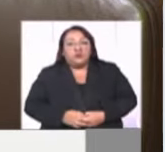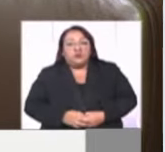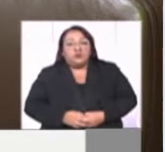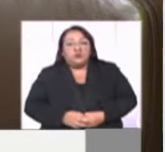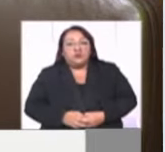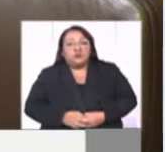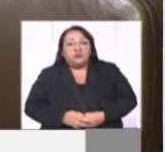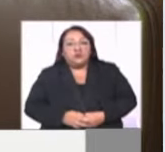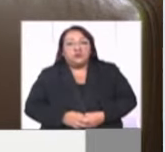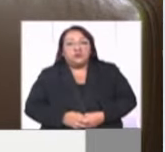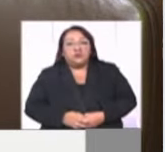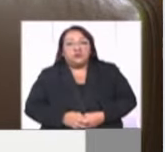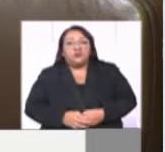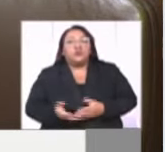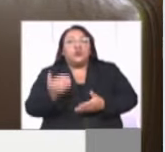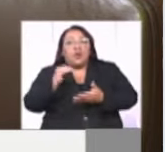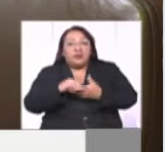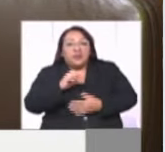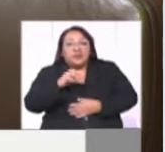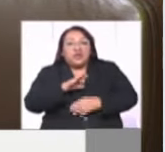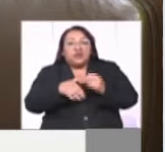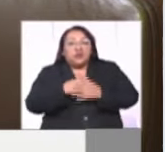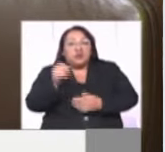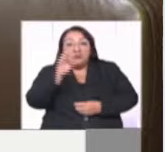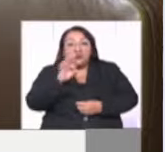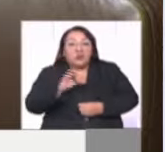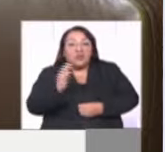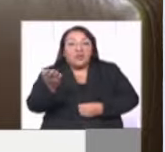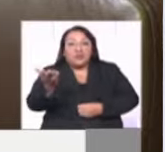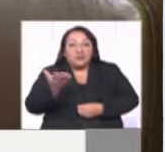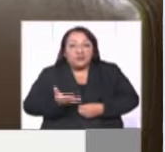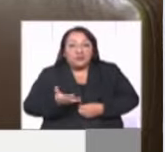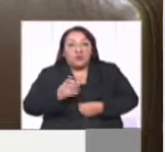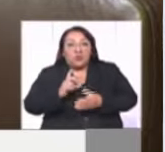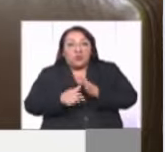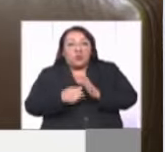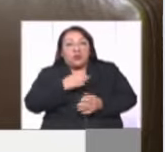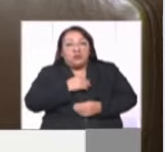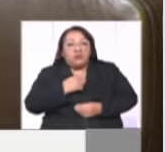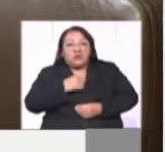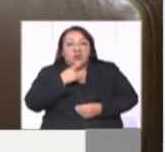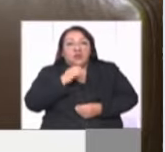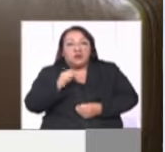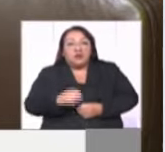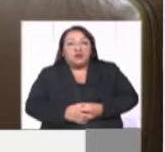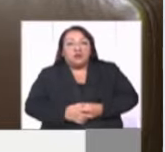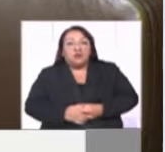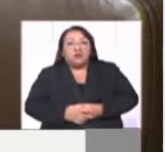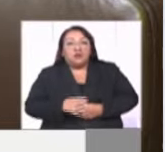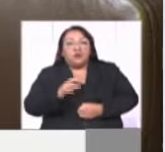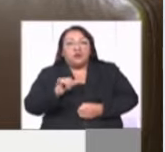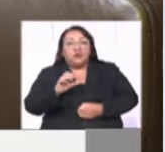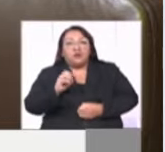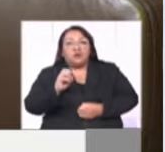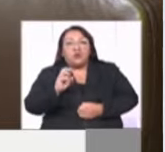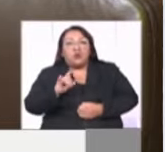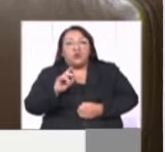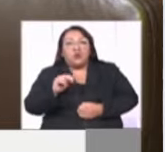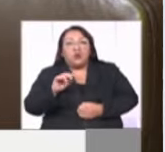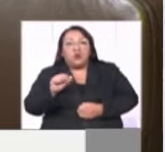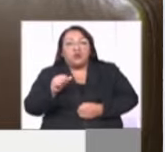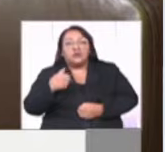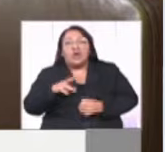se ratifica que todo este porcentaje recibido, que luego la ministra dijo que Jonus de manera